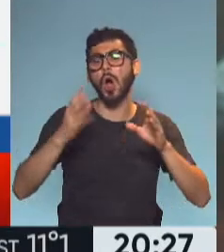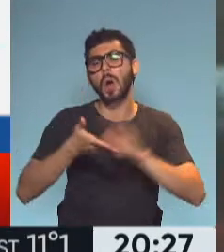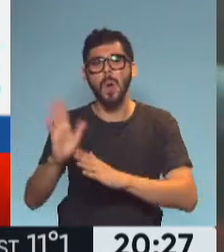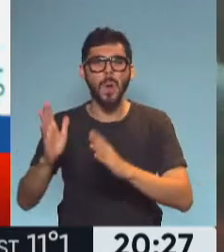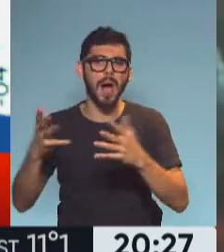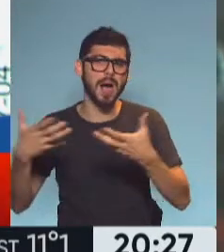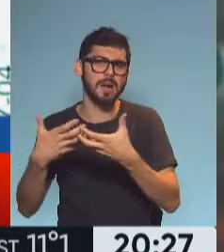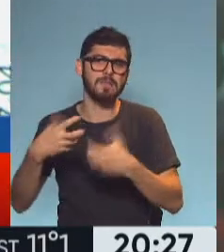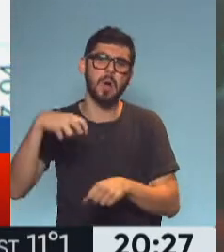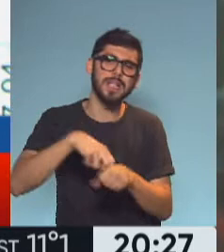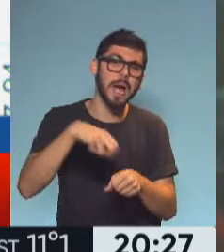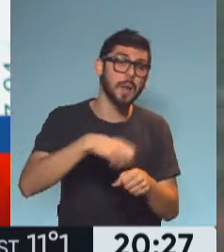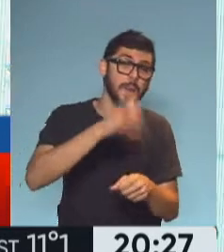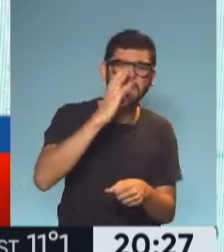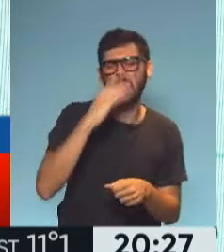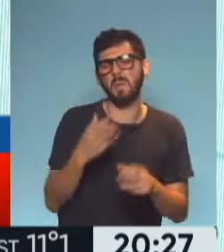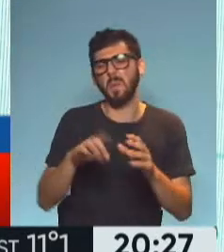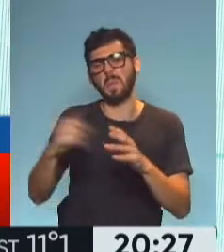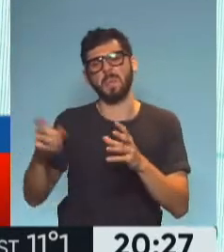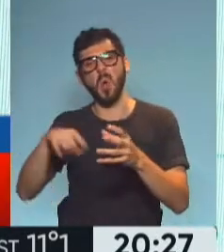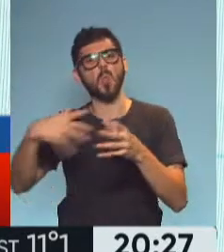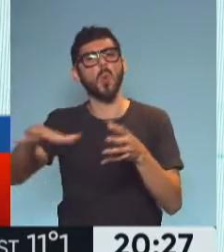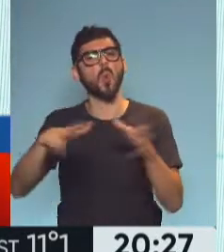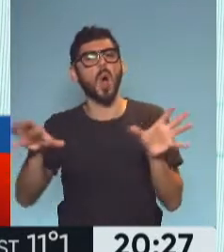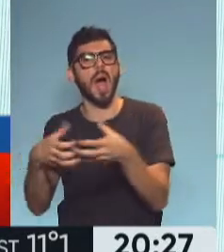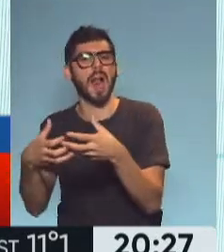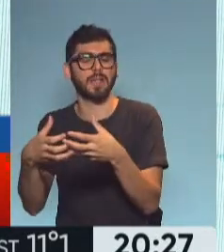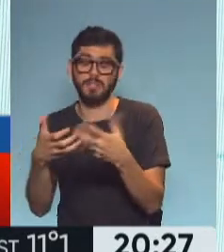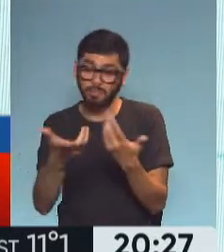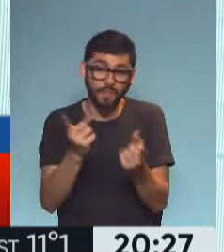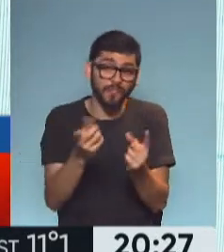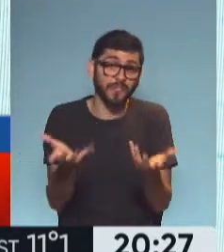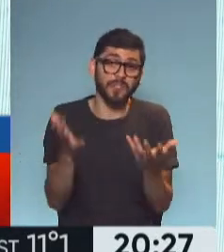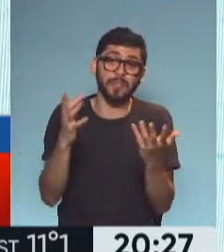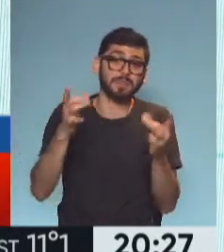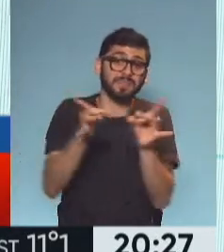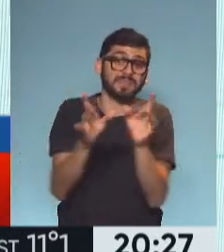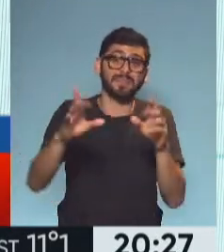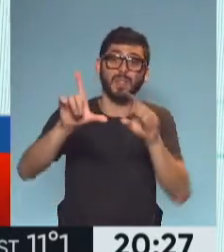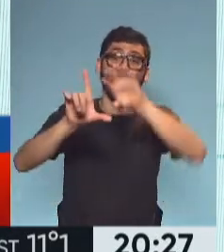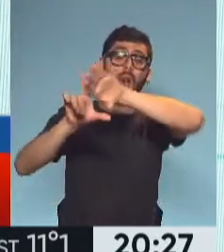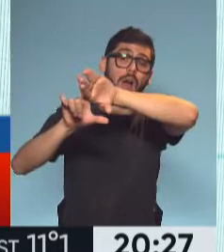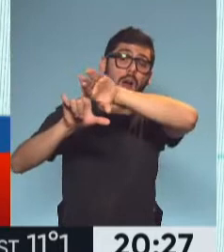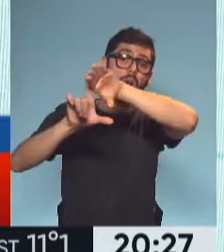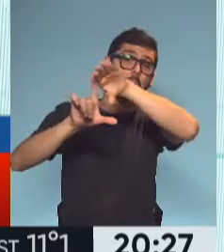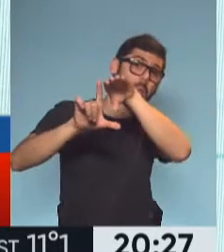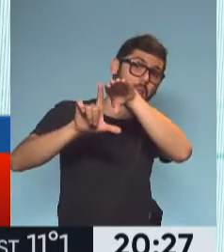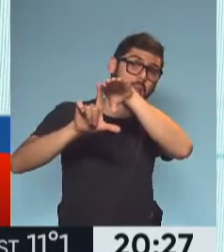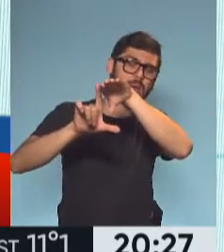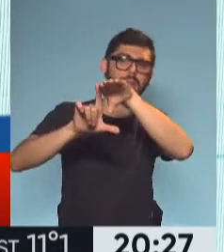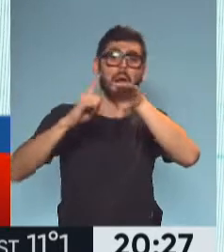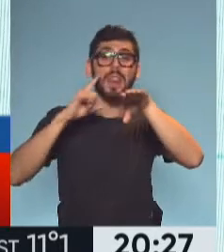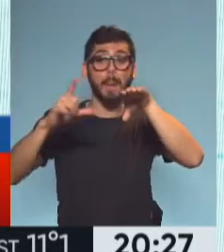chicos cerveza y después se juntaban en otro lado. Sí. La cosa seguía. Así es, doctor, lamentablemente. Aquí empezó a